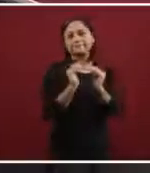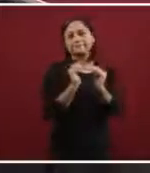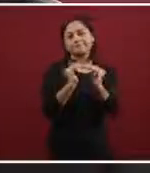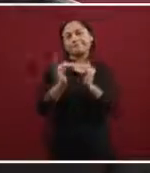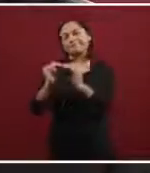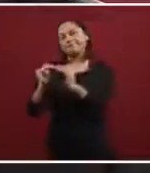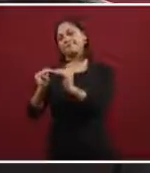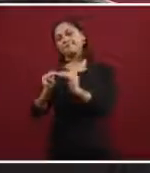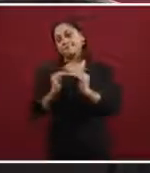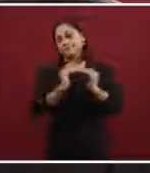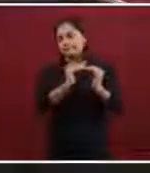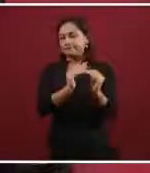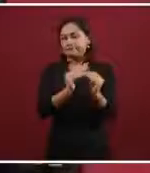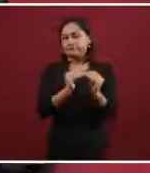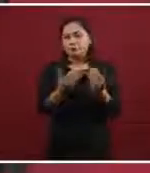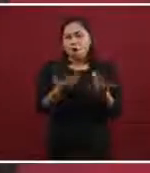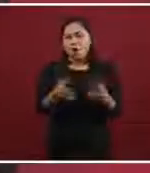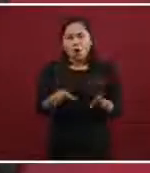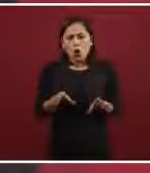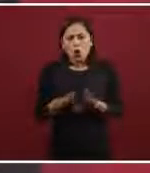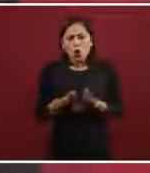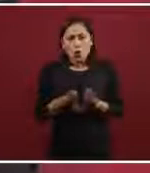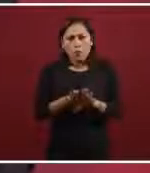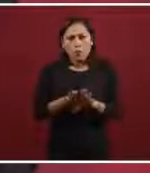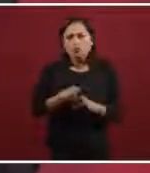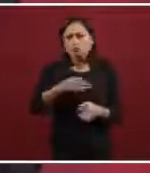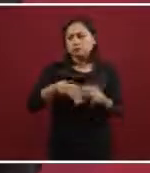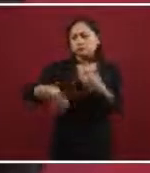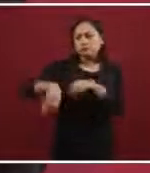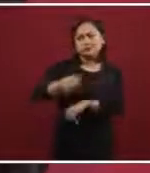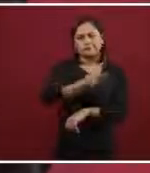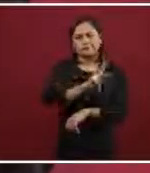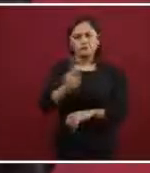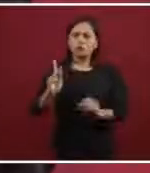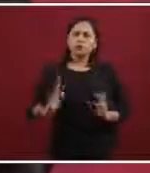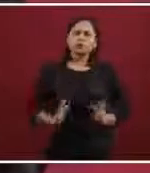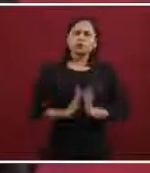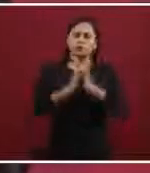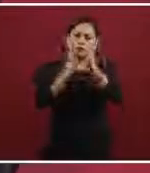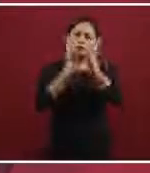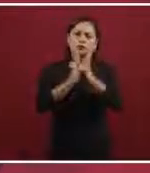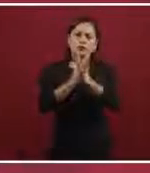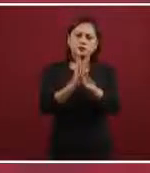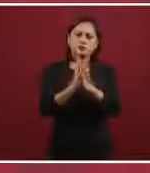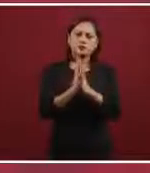tenemos que conseguir con la participación de todos el gobierno